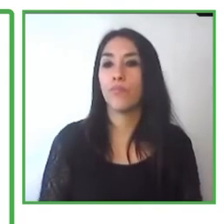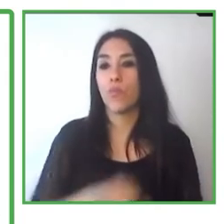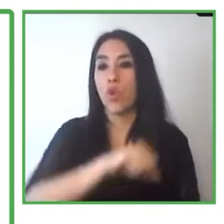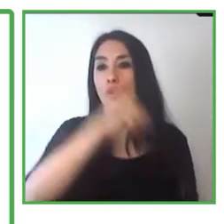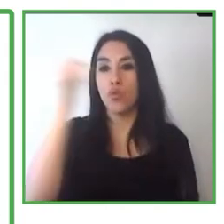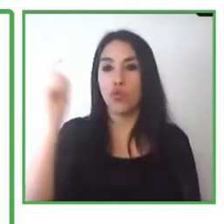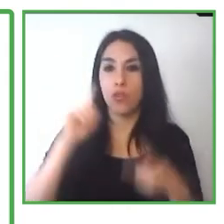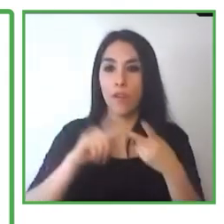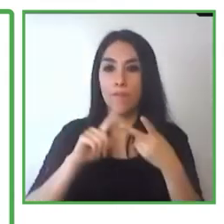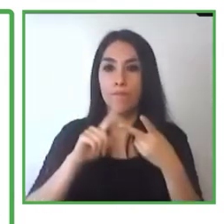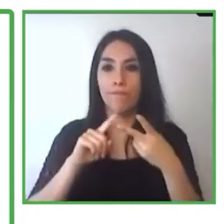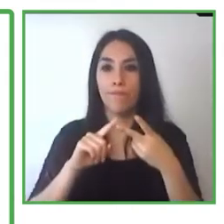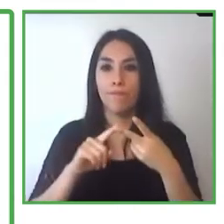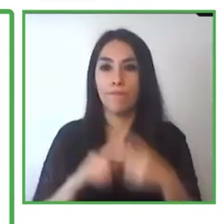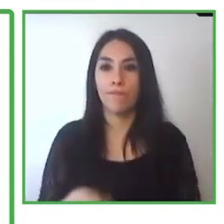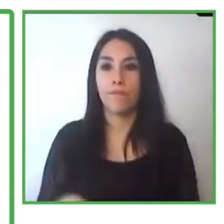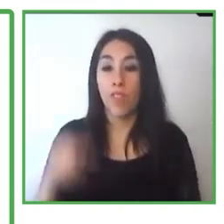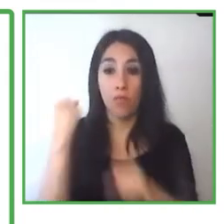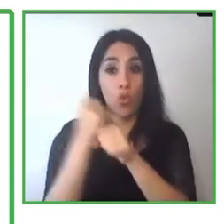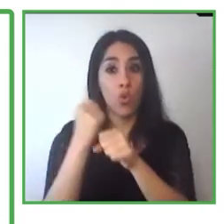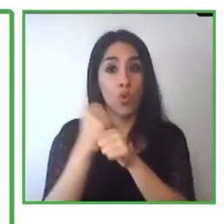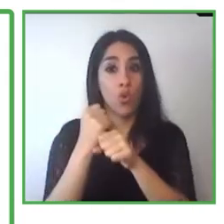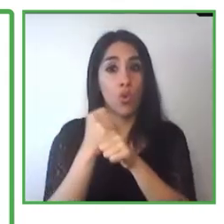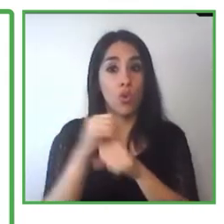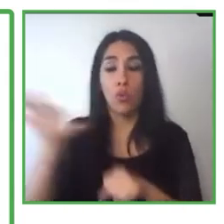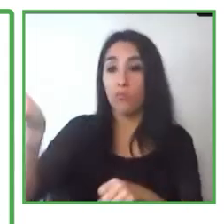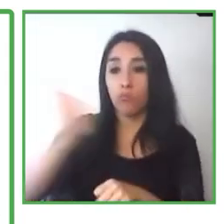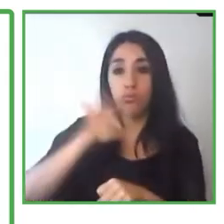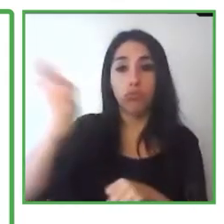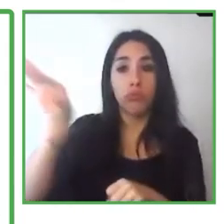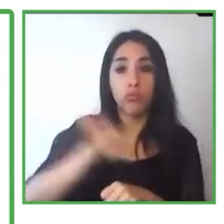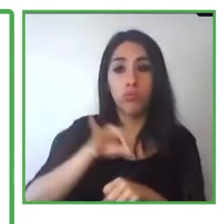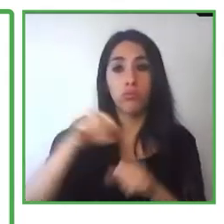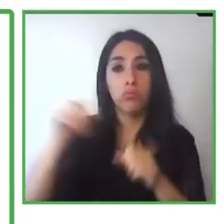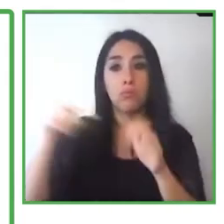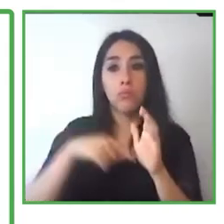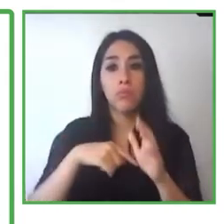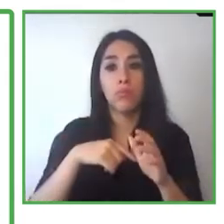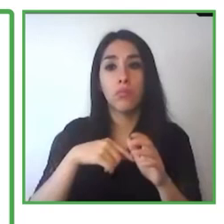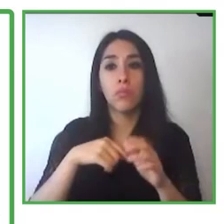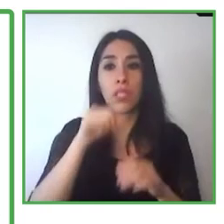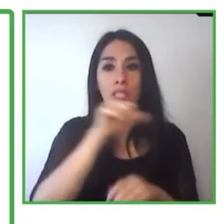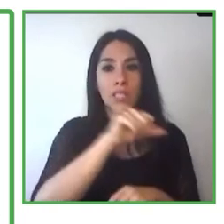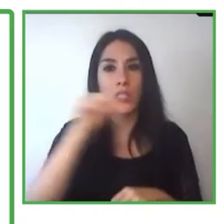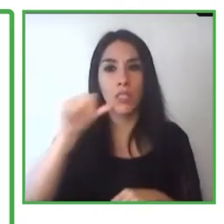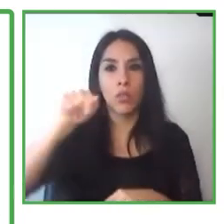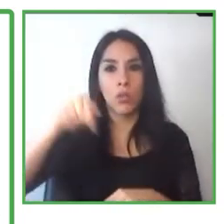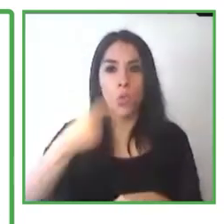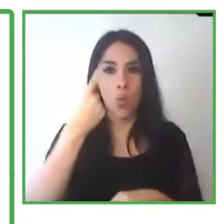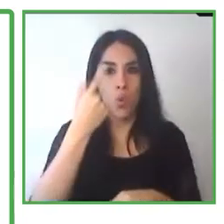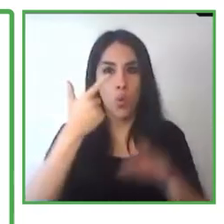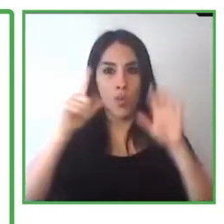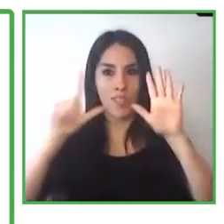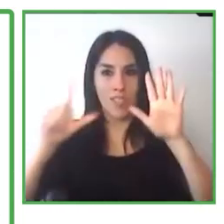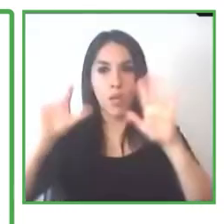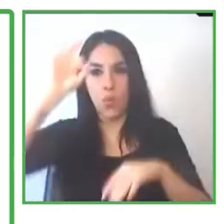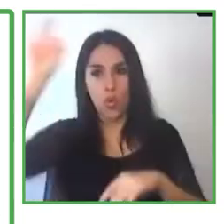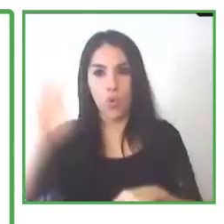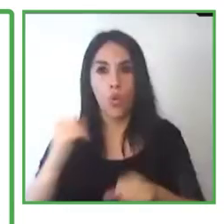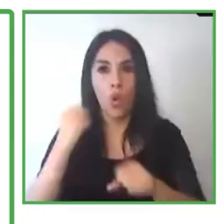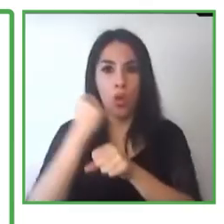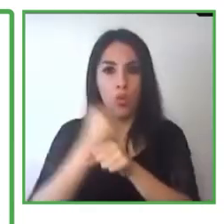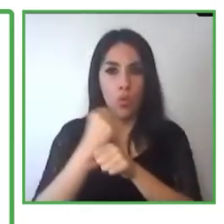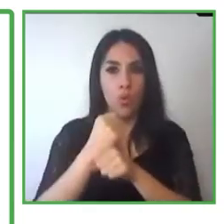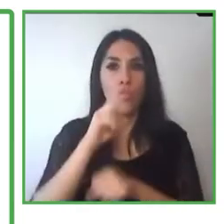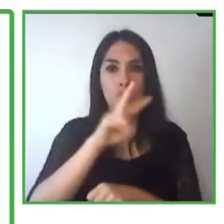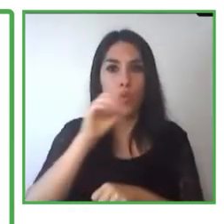efectividad en la cobertura de ofertas. O sea, el 66,7% de las ofertas que hubo en el 2019 se cubrieron con candidatos y